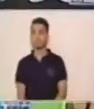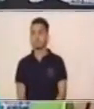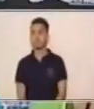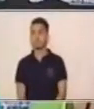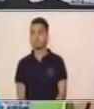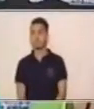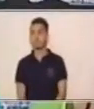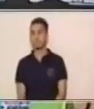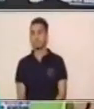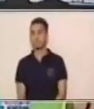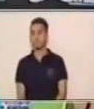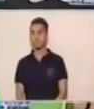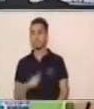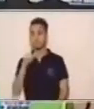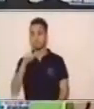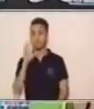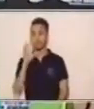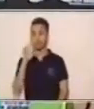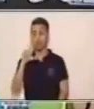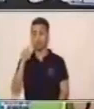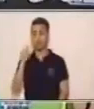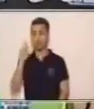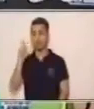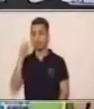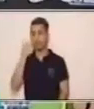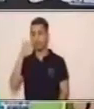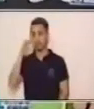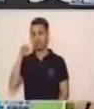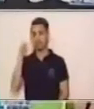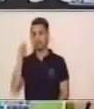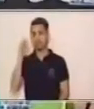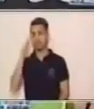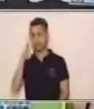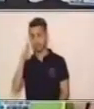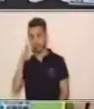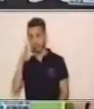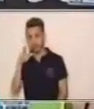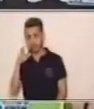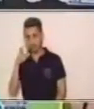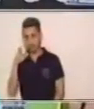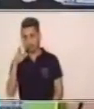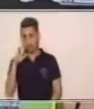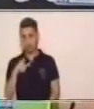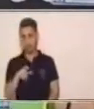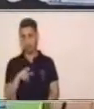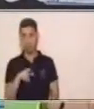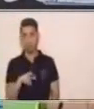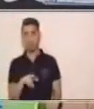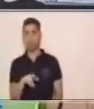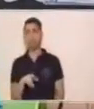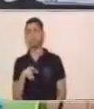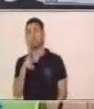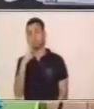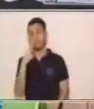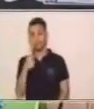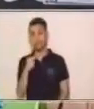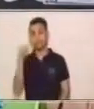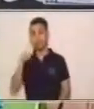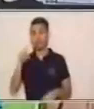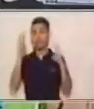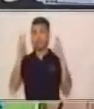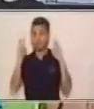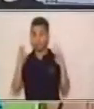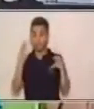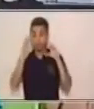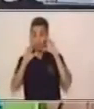de hoy? Yo lo dije al principio. ¿Sería la fracción? No. ¿Acaso será